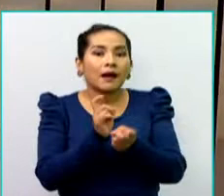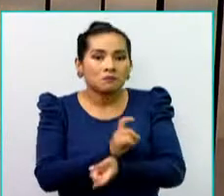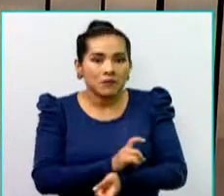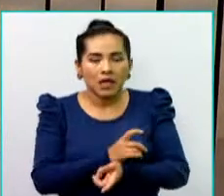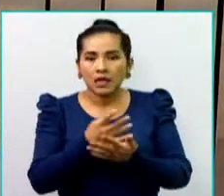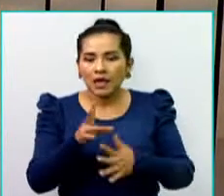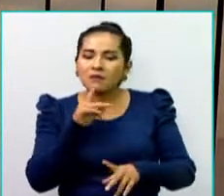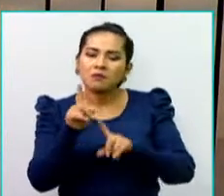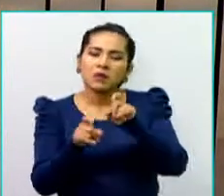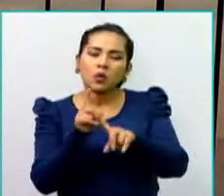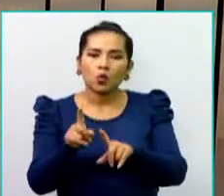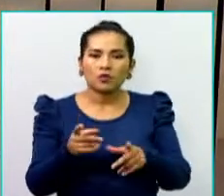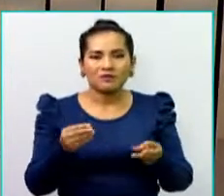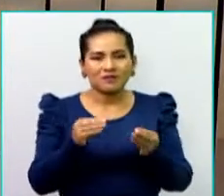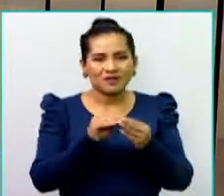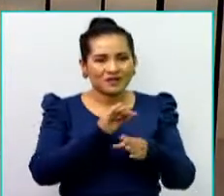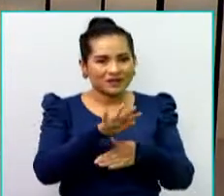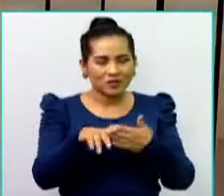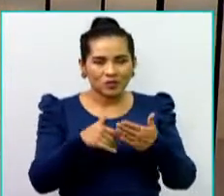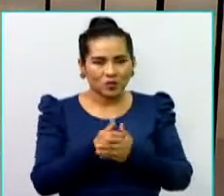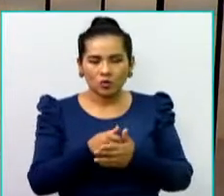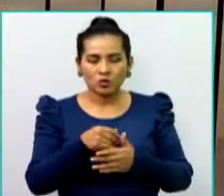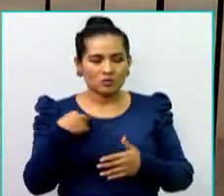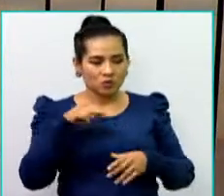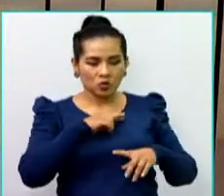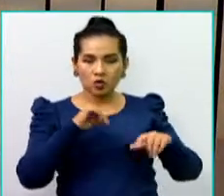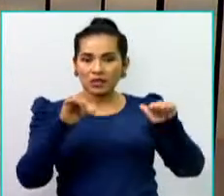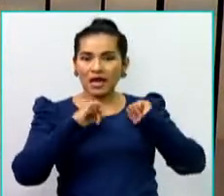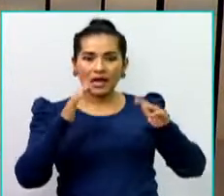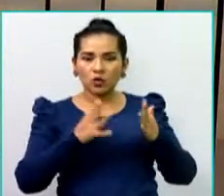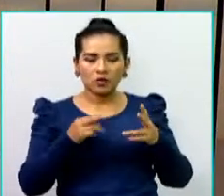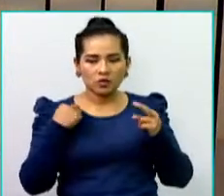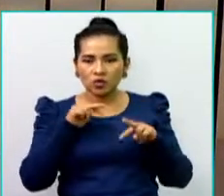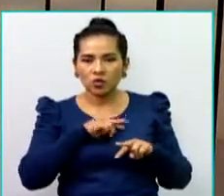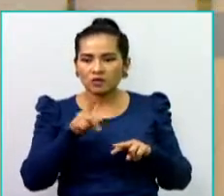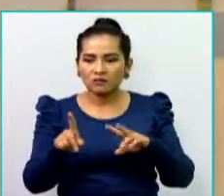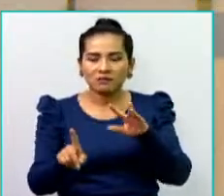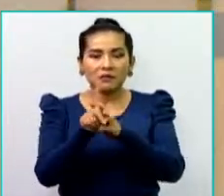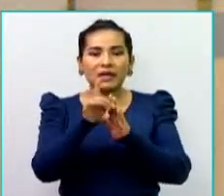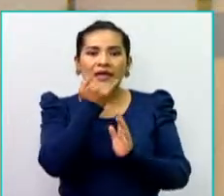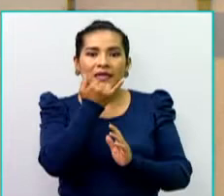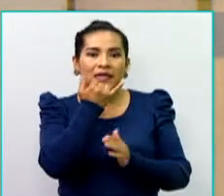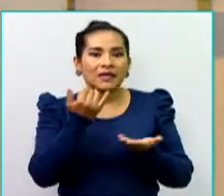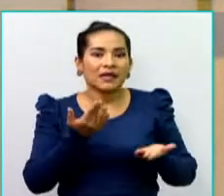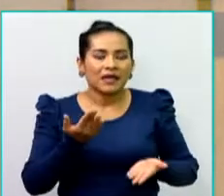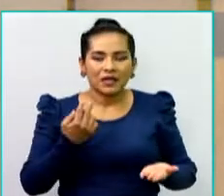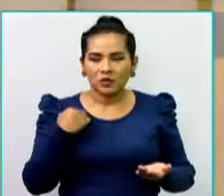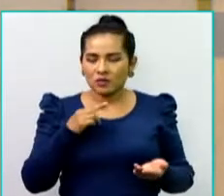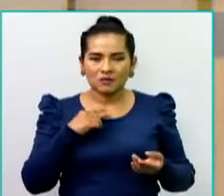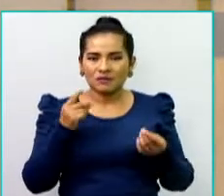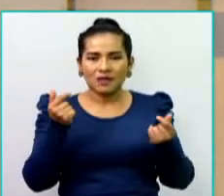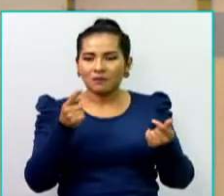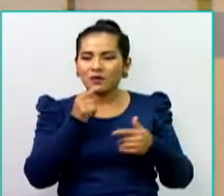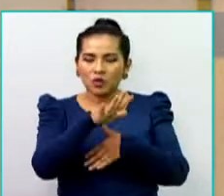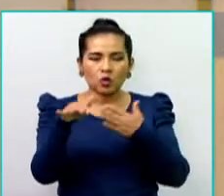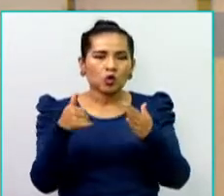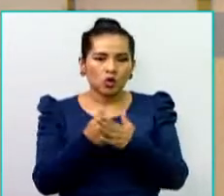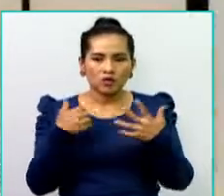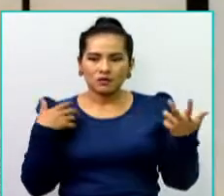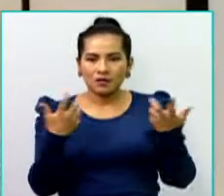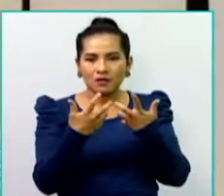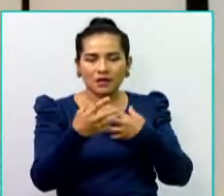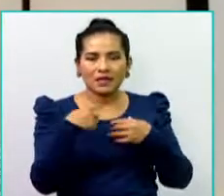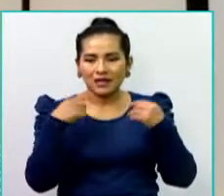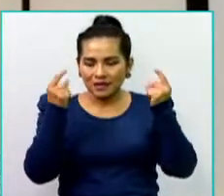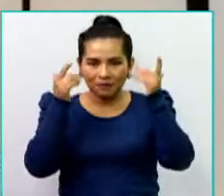al... Claro, y además que como estamos ahí todos los actores, no sabemos con qué va a salir. Entonces es una improvisación constante y nos